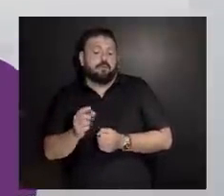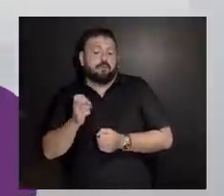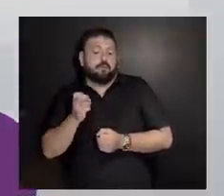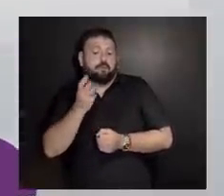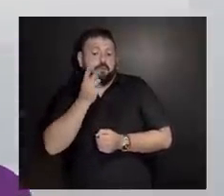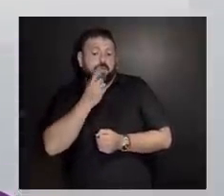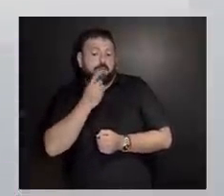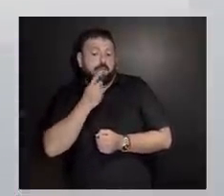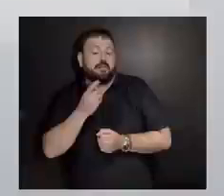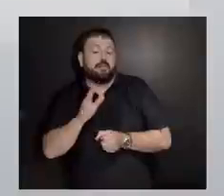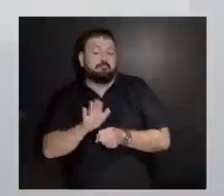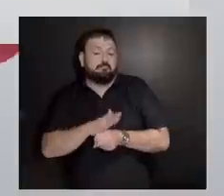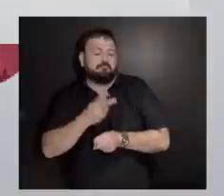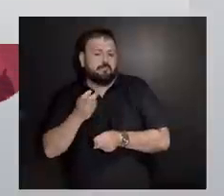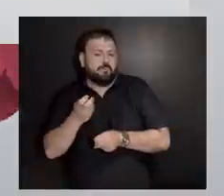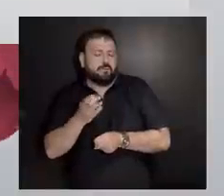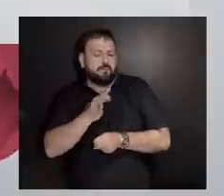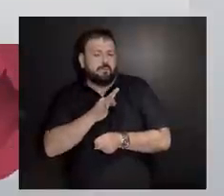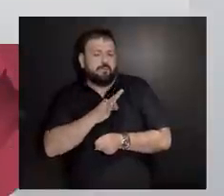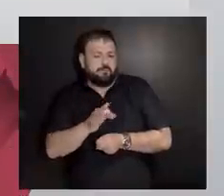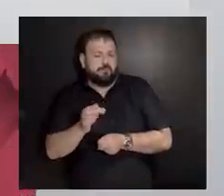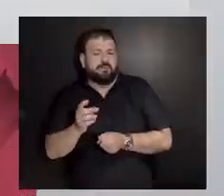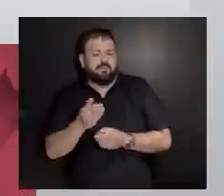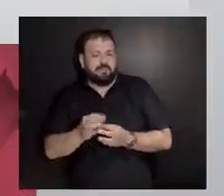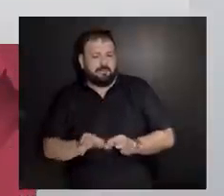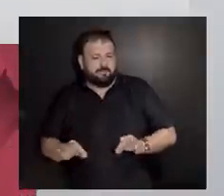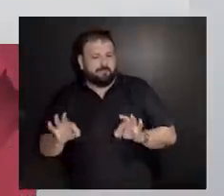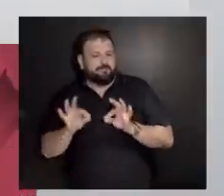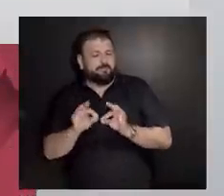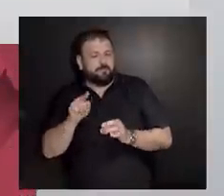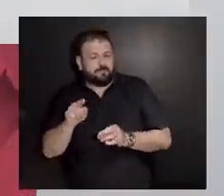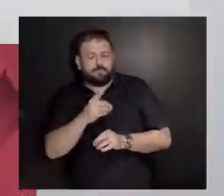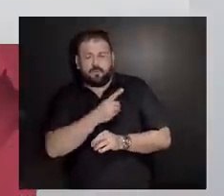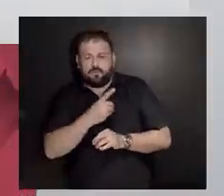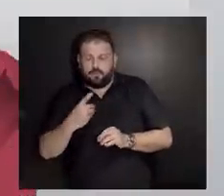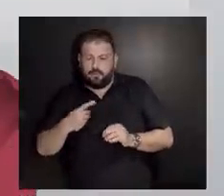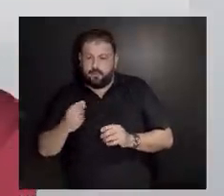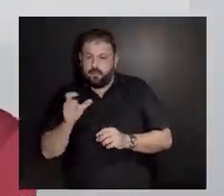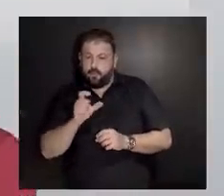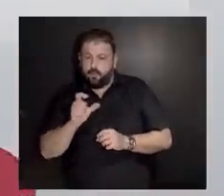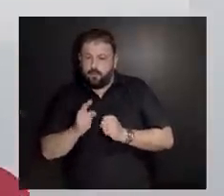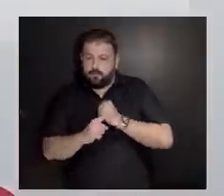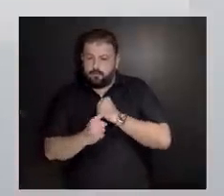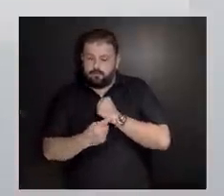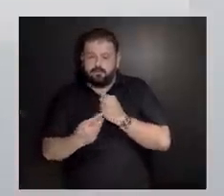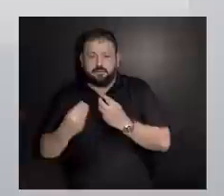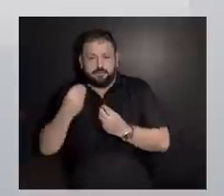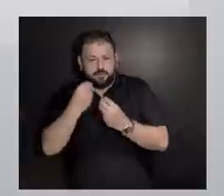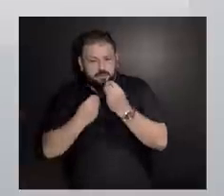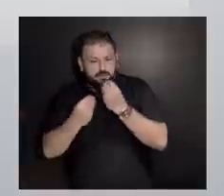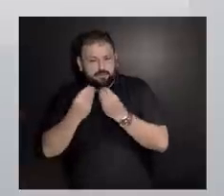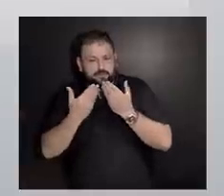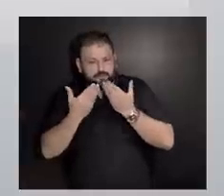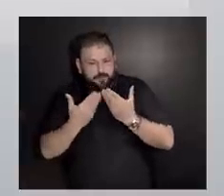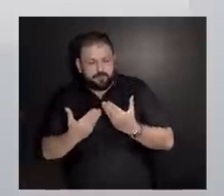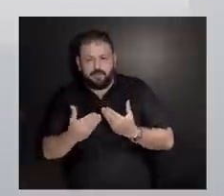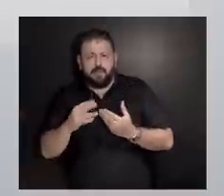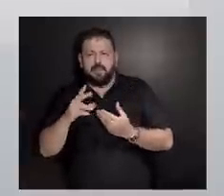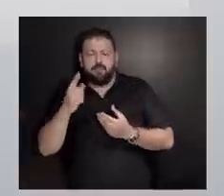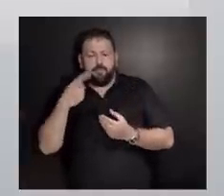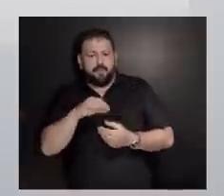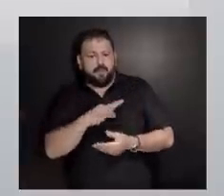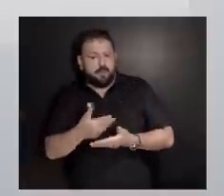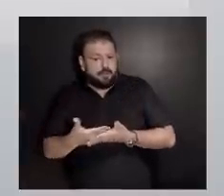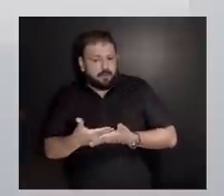¿no? Entonces sí es muy importante cuidar nuestra alimentación, no nada más para que nuestro bebé se alimente correctamente, sino